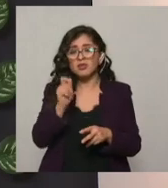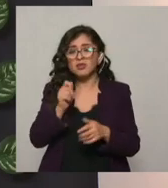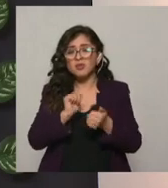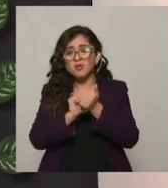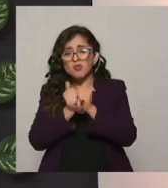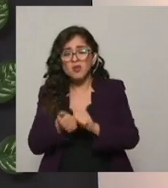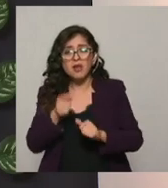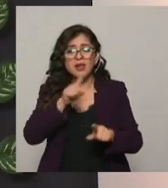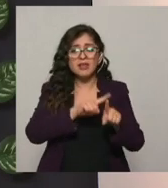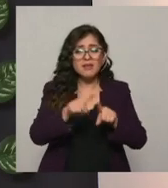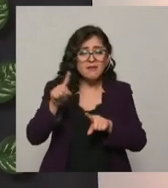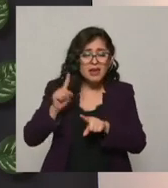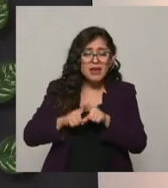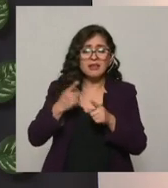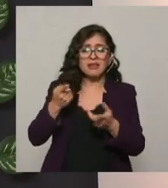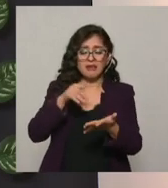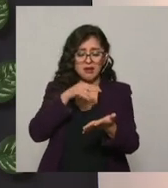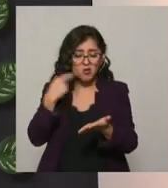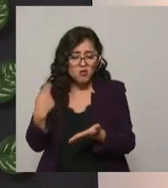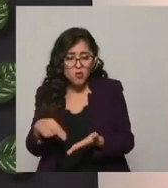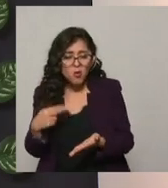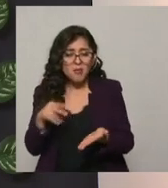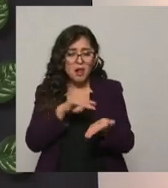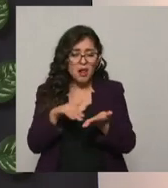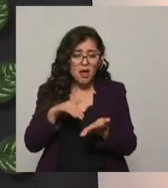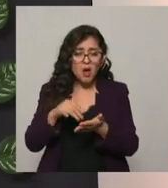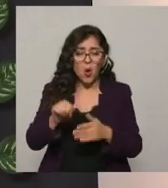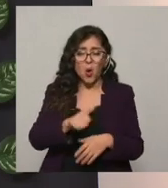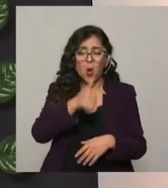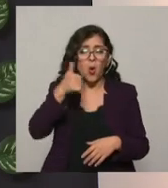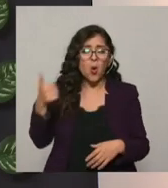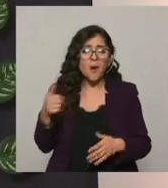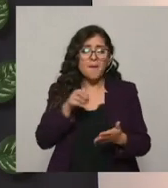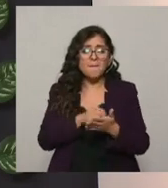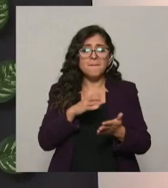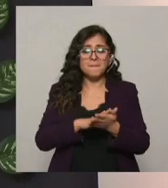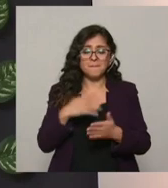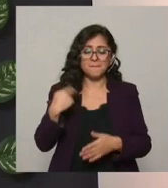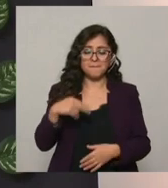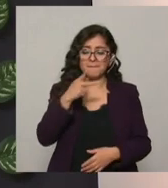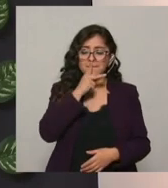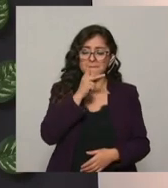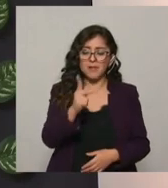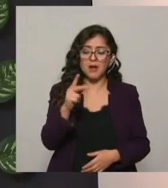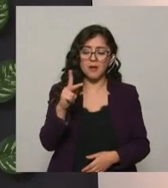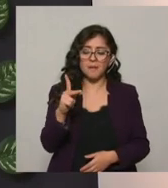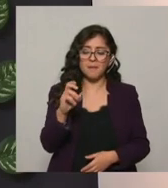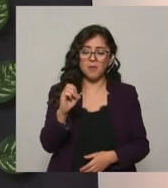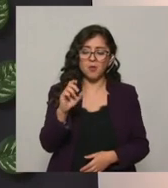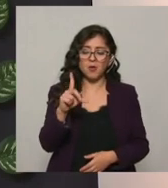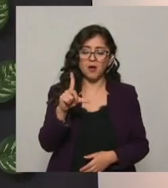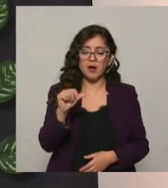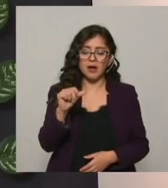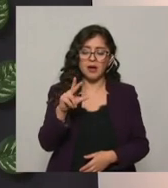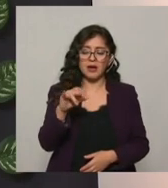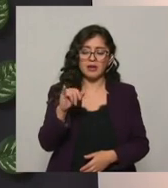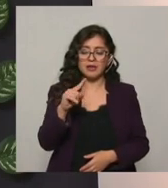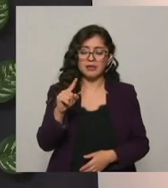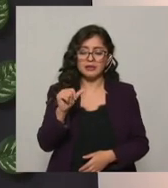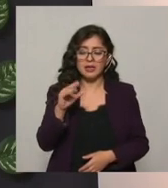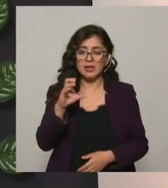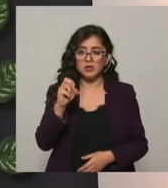ciertos diálogos, están llevando a la famosa polarización. Y además nos